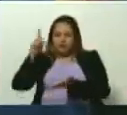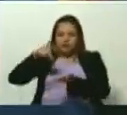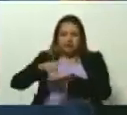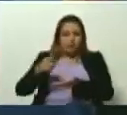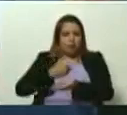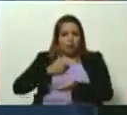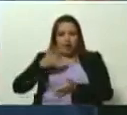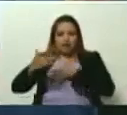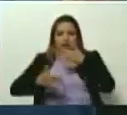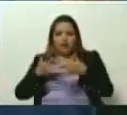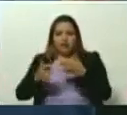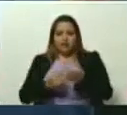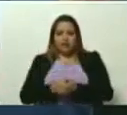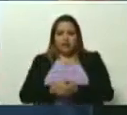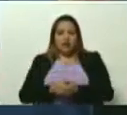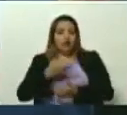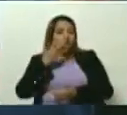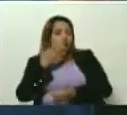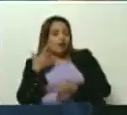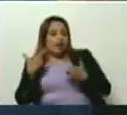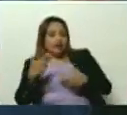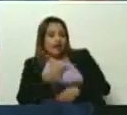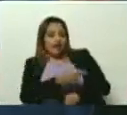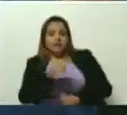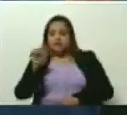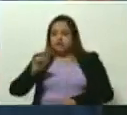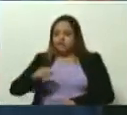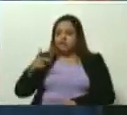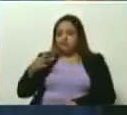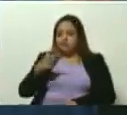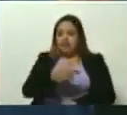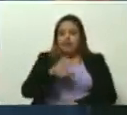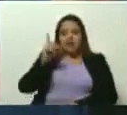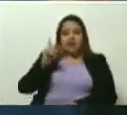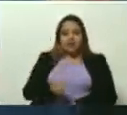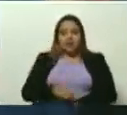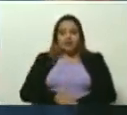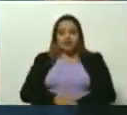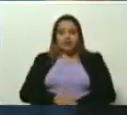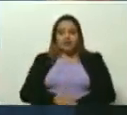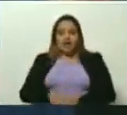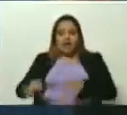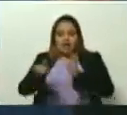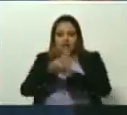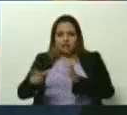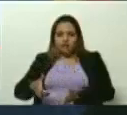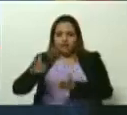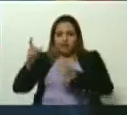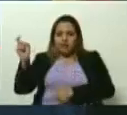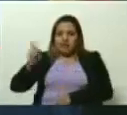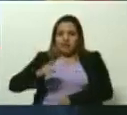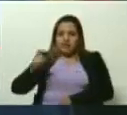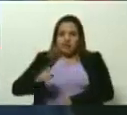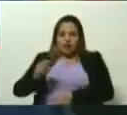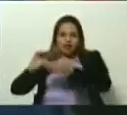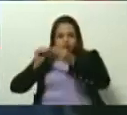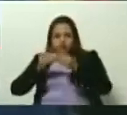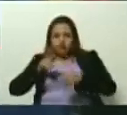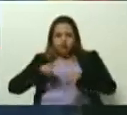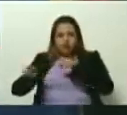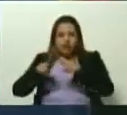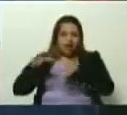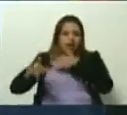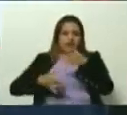evento. Pero las tejerías. Como en las tejerías. Y, por supuesto, tenemos el marco jurídico necesario que regula la